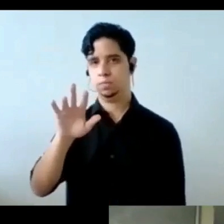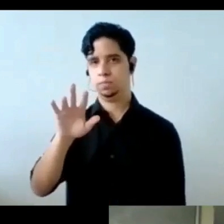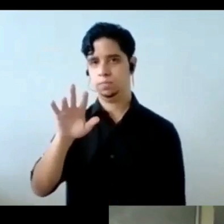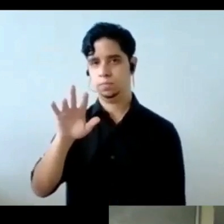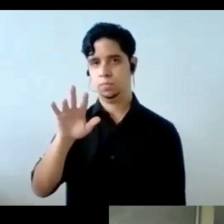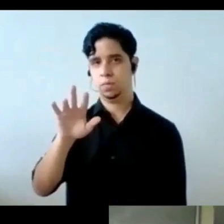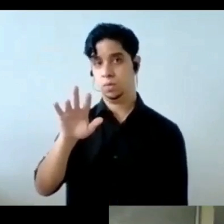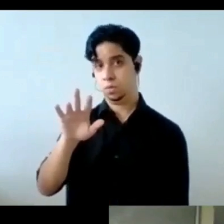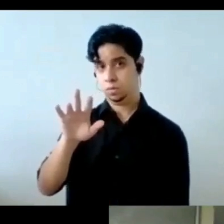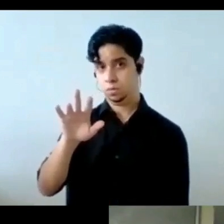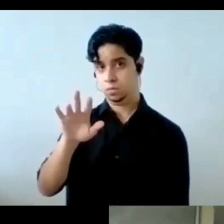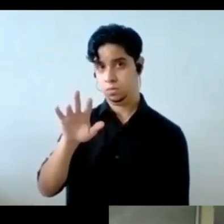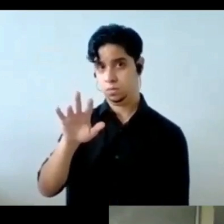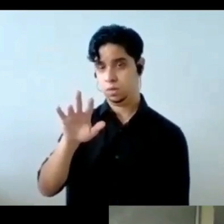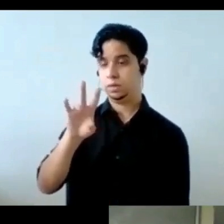757-2626.